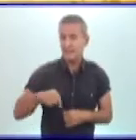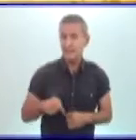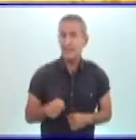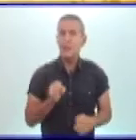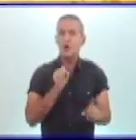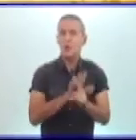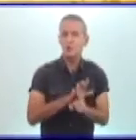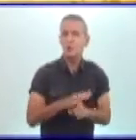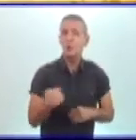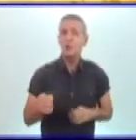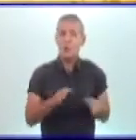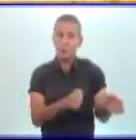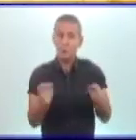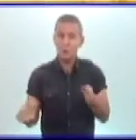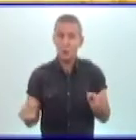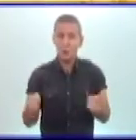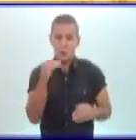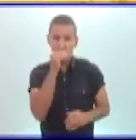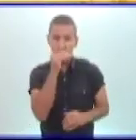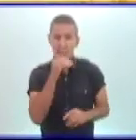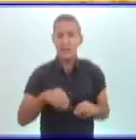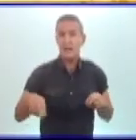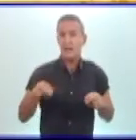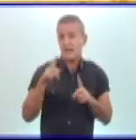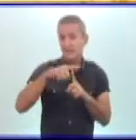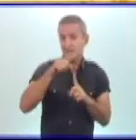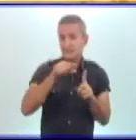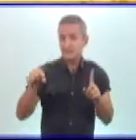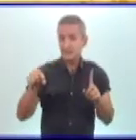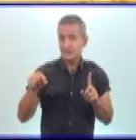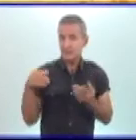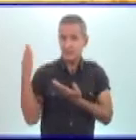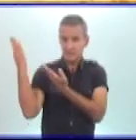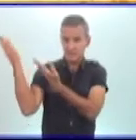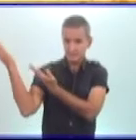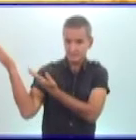moderna y es por eso que el asunto de la clase de hoy es...